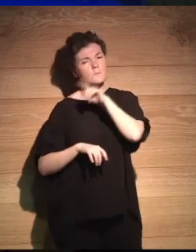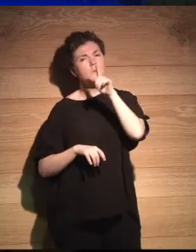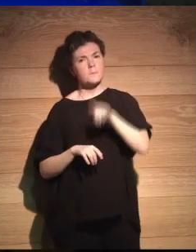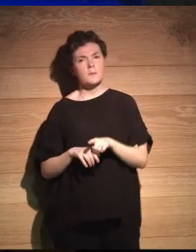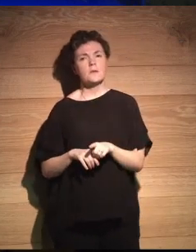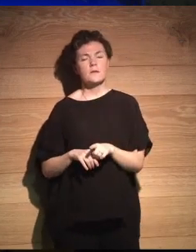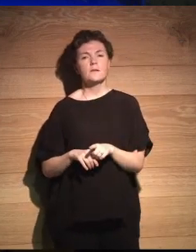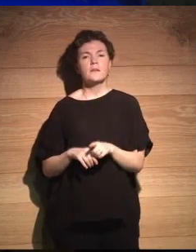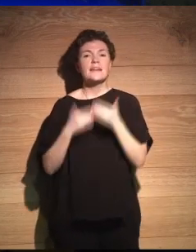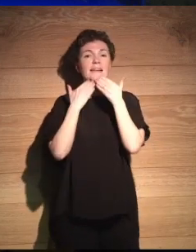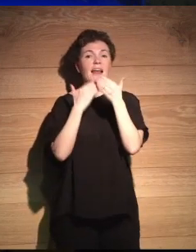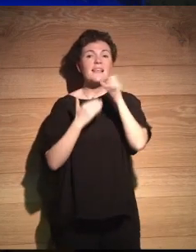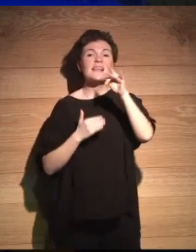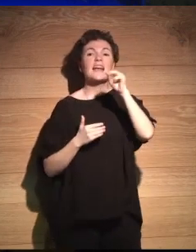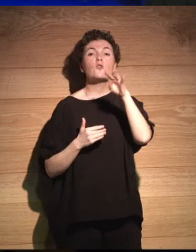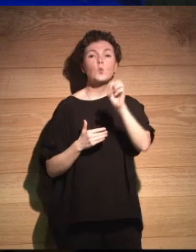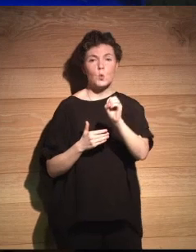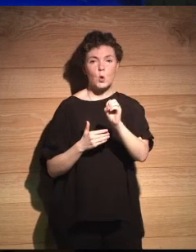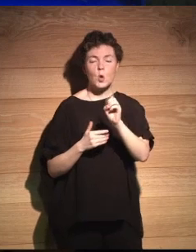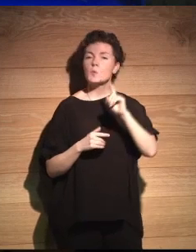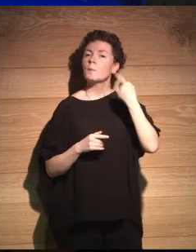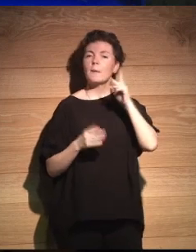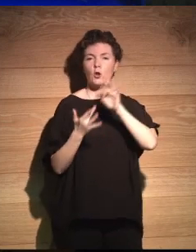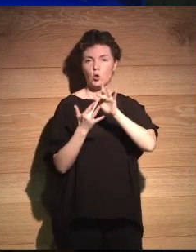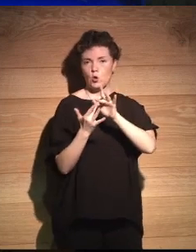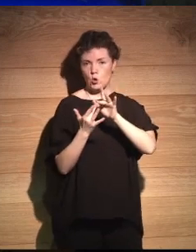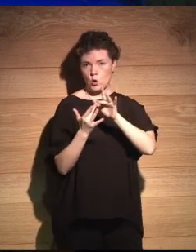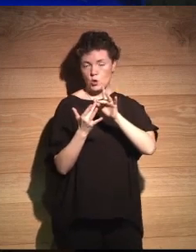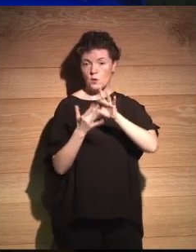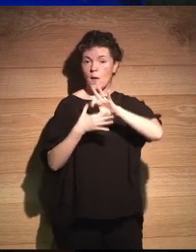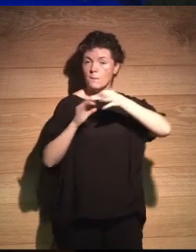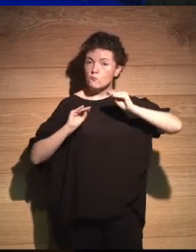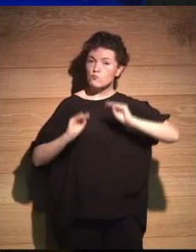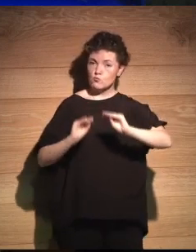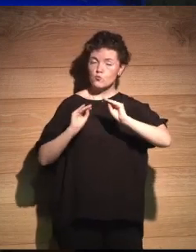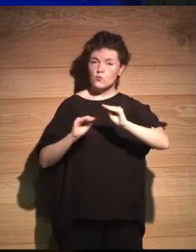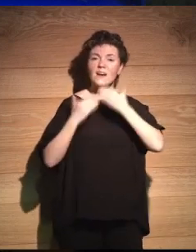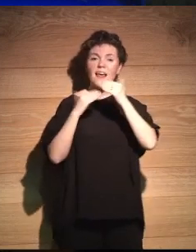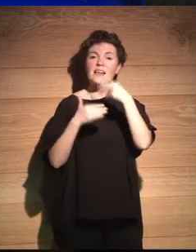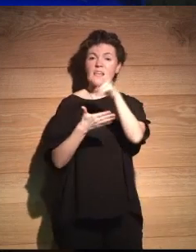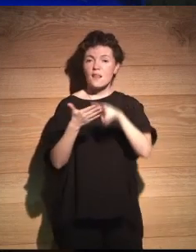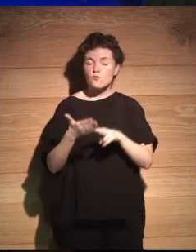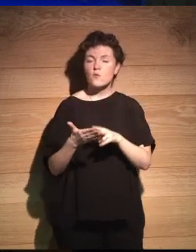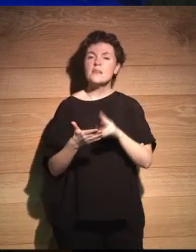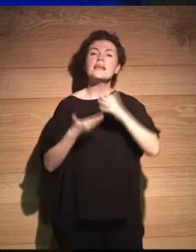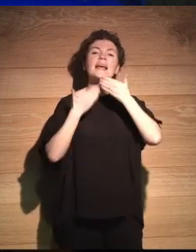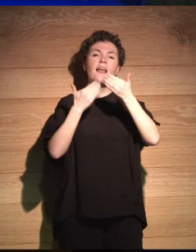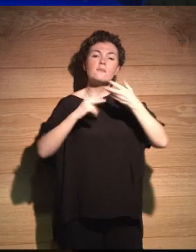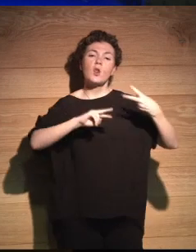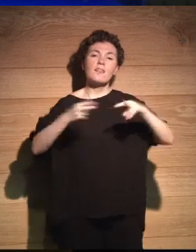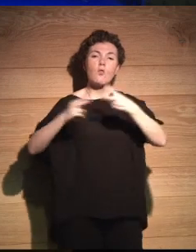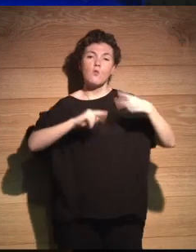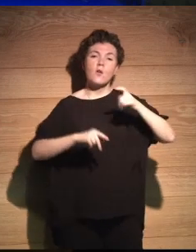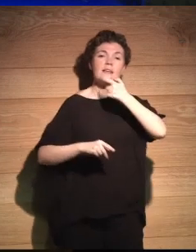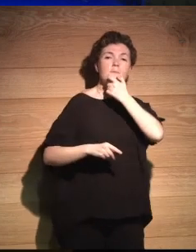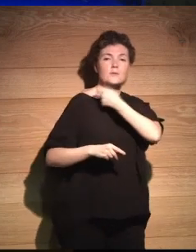también gracias a Arturo, que era su primer contacto, a los amigos de él, gracias a sus lecturas y gracias a lo que traducía del